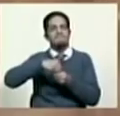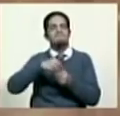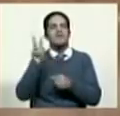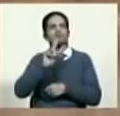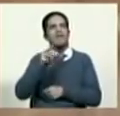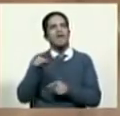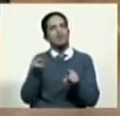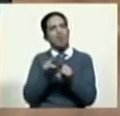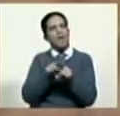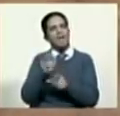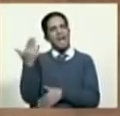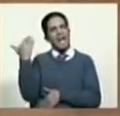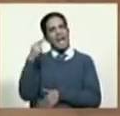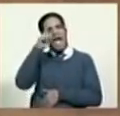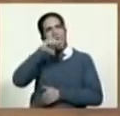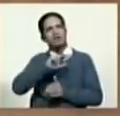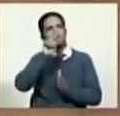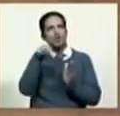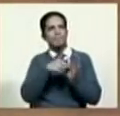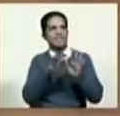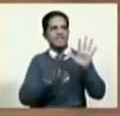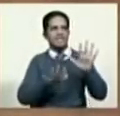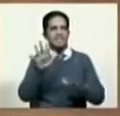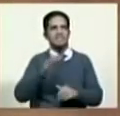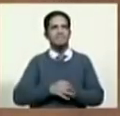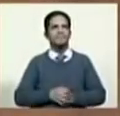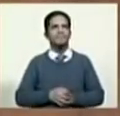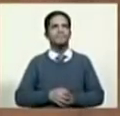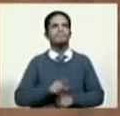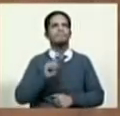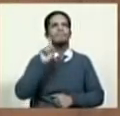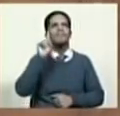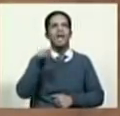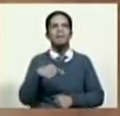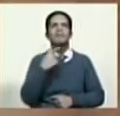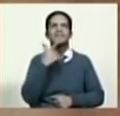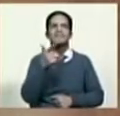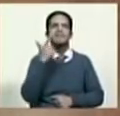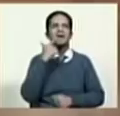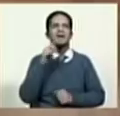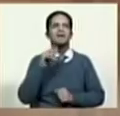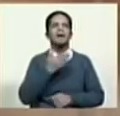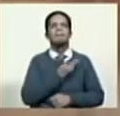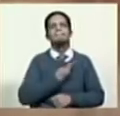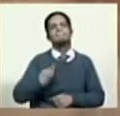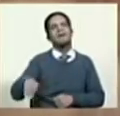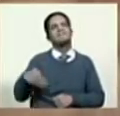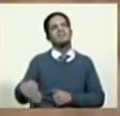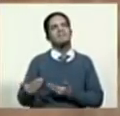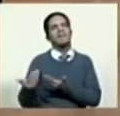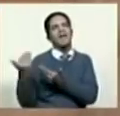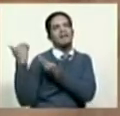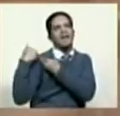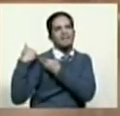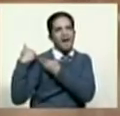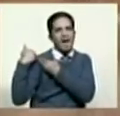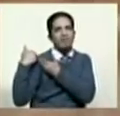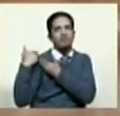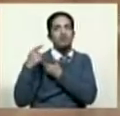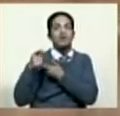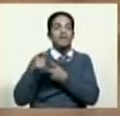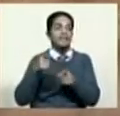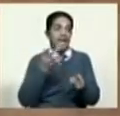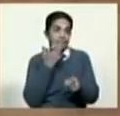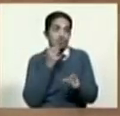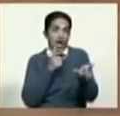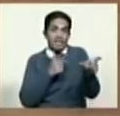el año 2015. Dijo de igual manera que se ha tratado de imponer esa tesis de un presidente encargado, y él analizaba que precisamente él lo fue en el año